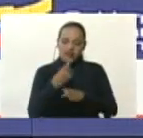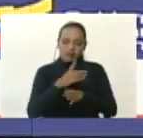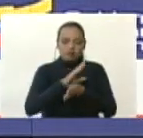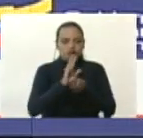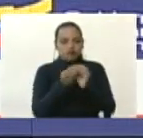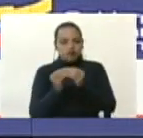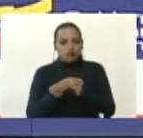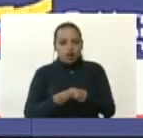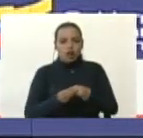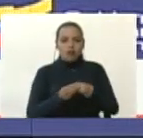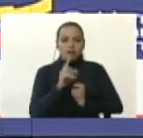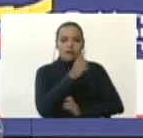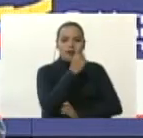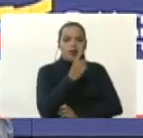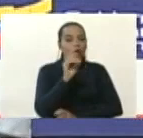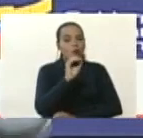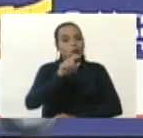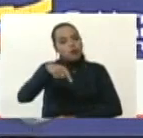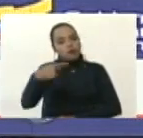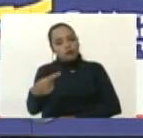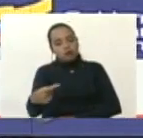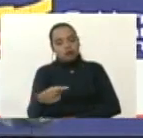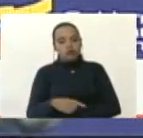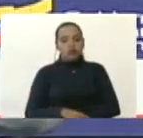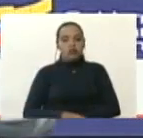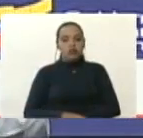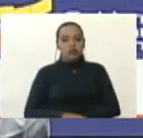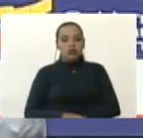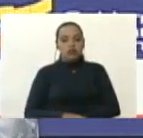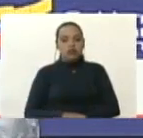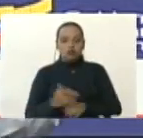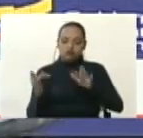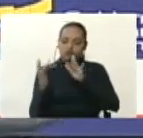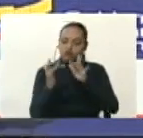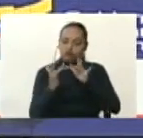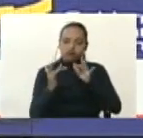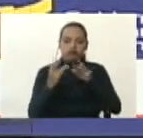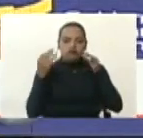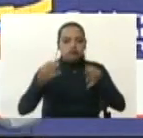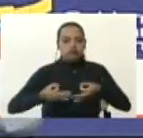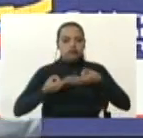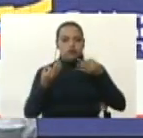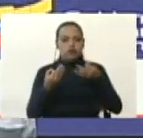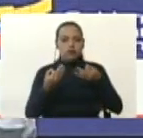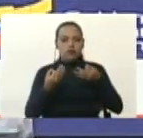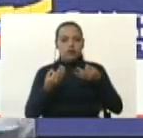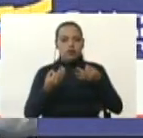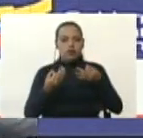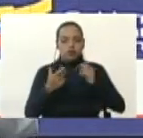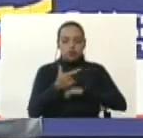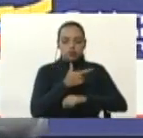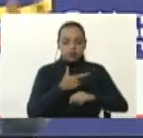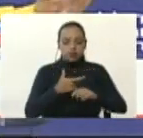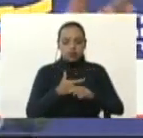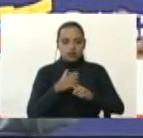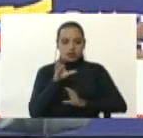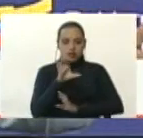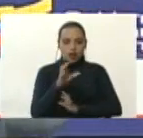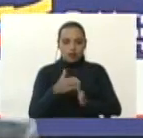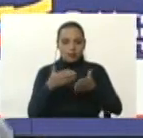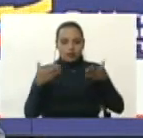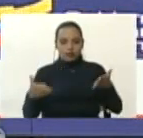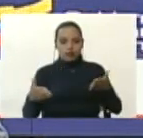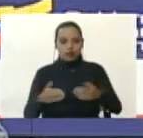¿Qué cosa hay que arreglar después? Y en conexión permanente, el Estado Mayor de la Salud, con su